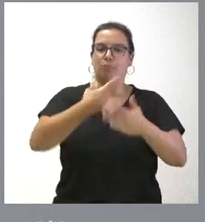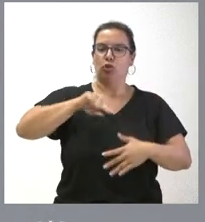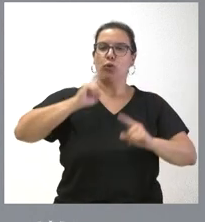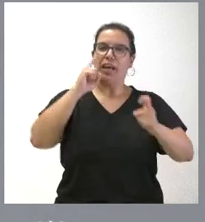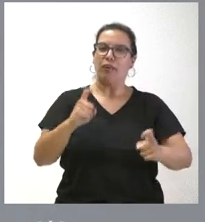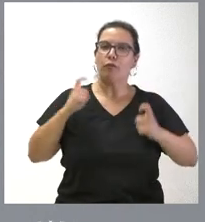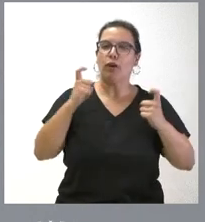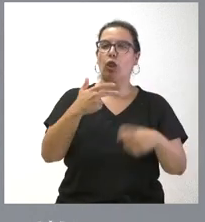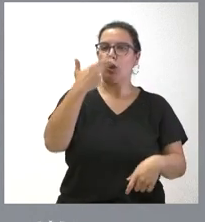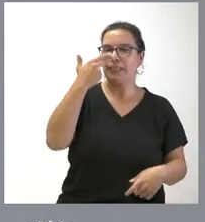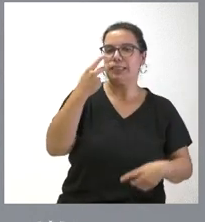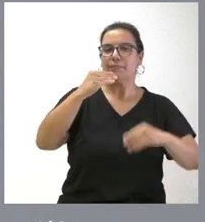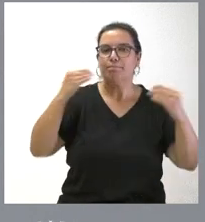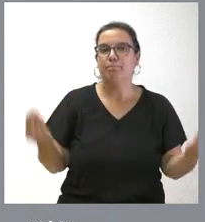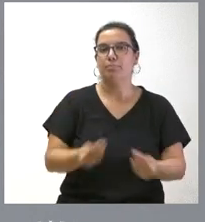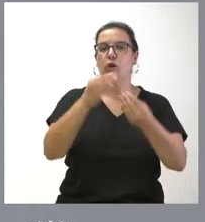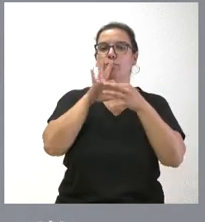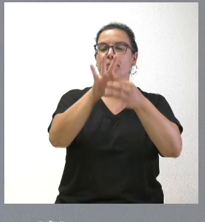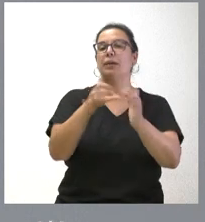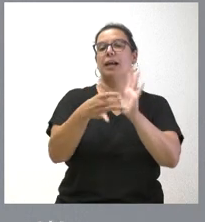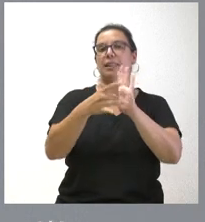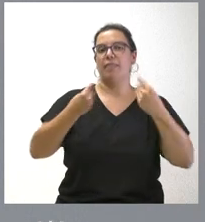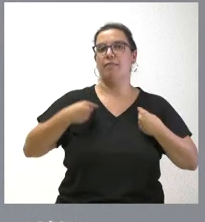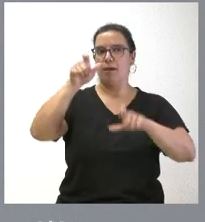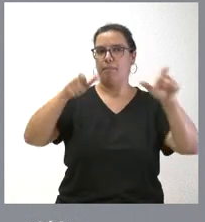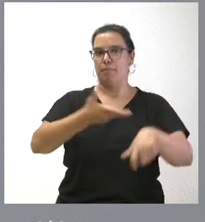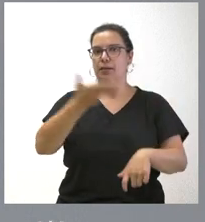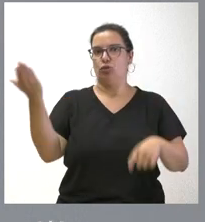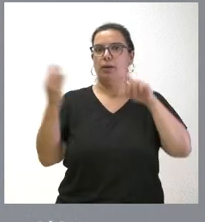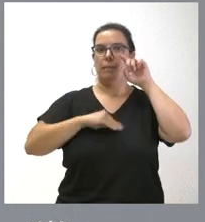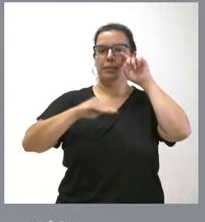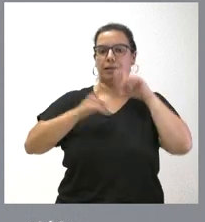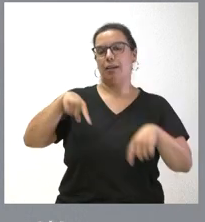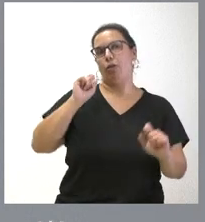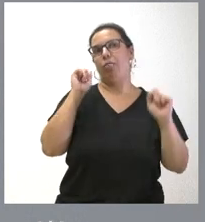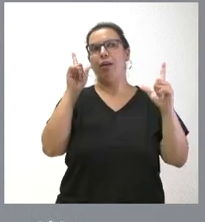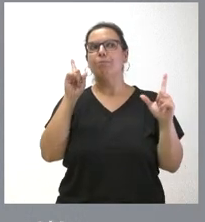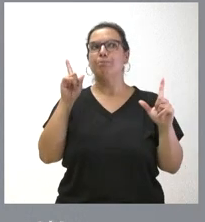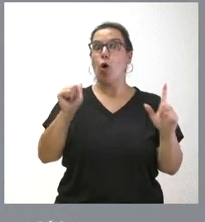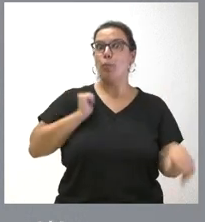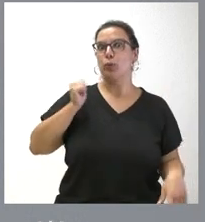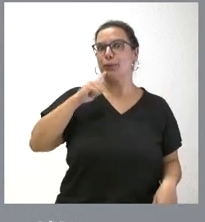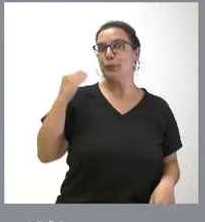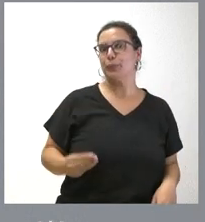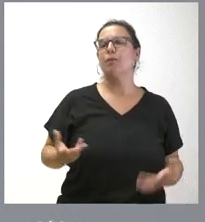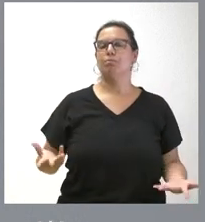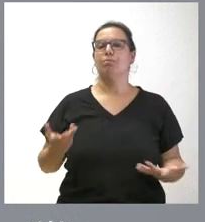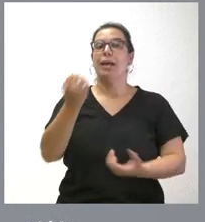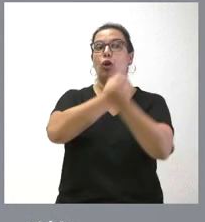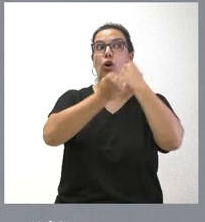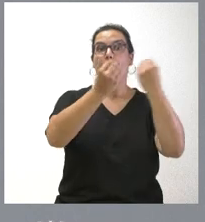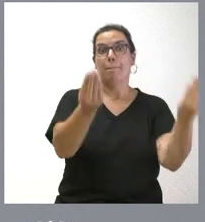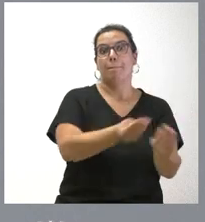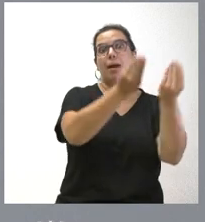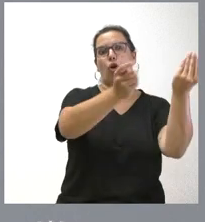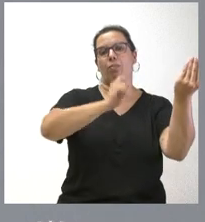a esta materia que es el que tiene que ver con la calidad de vida de muchas personas que ven como su gran oportunidad Es que la economía mejore